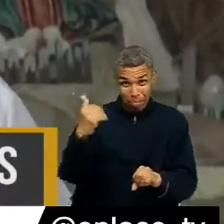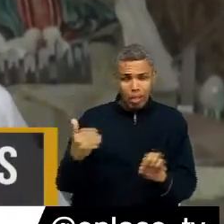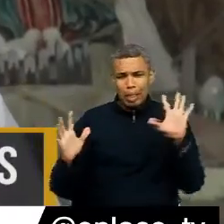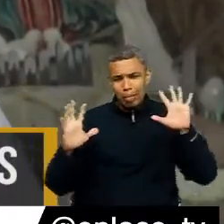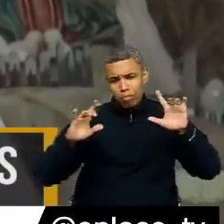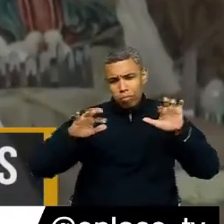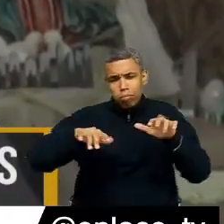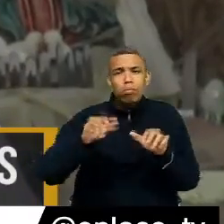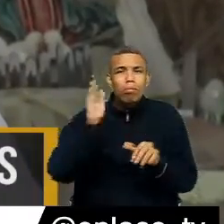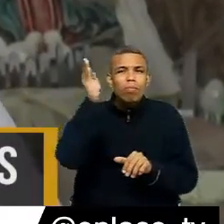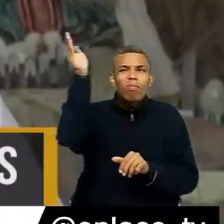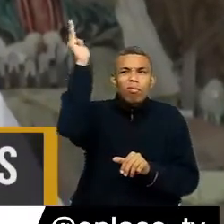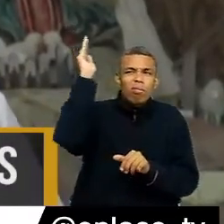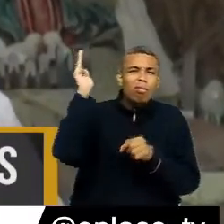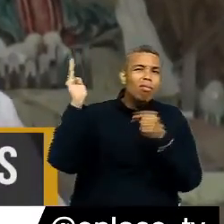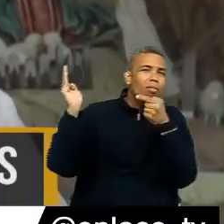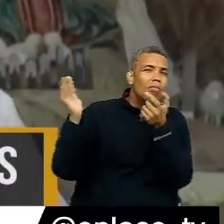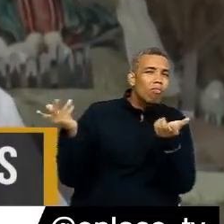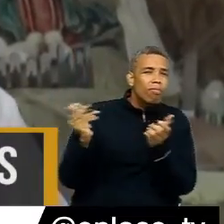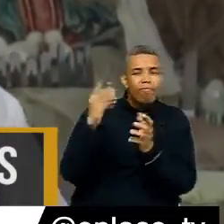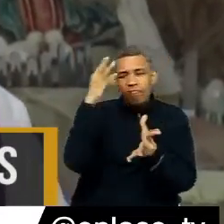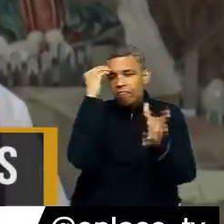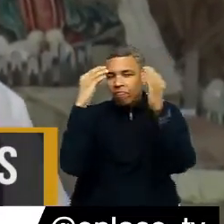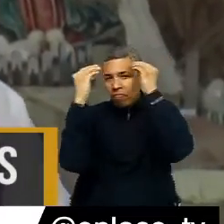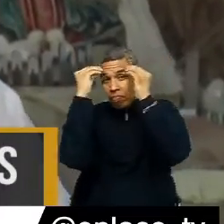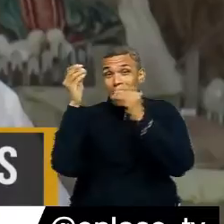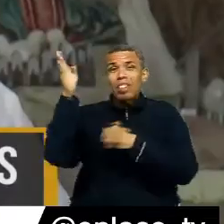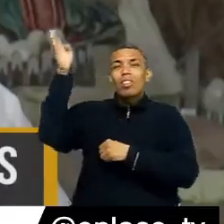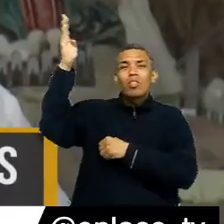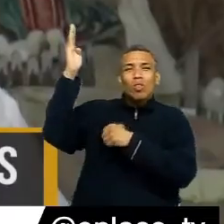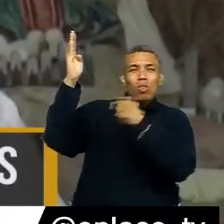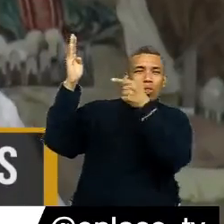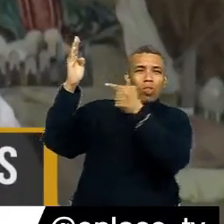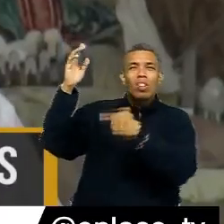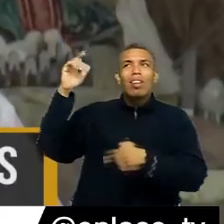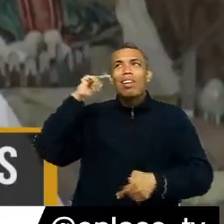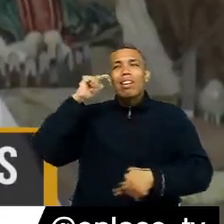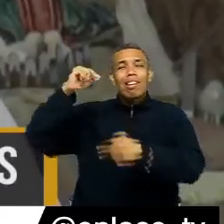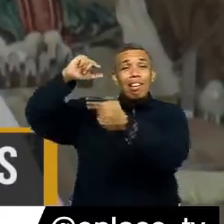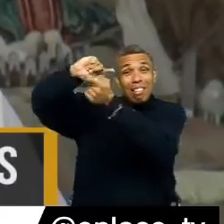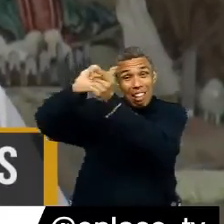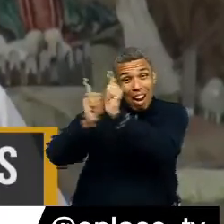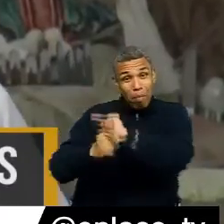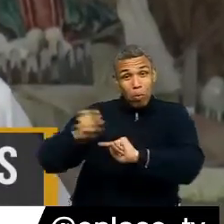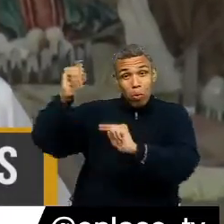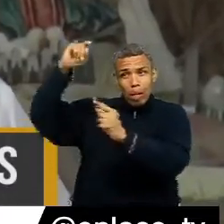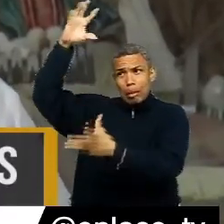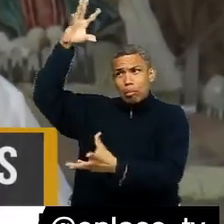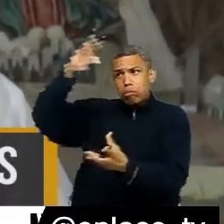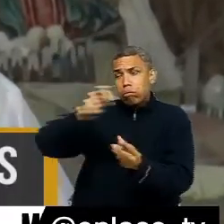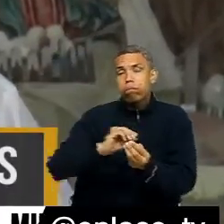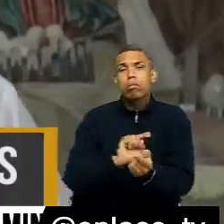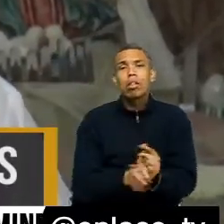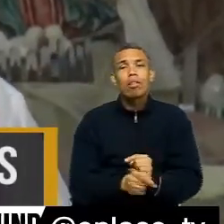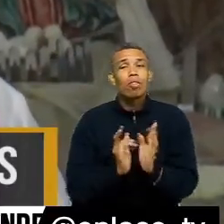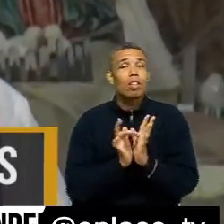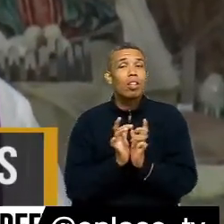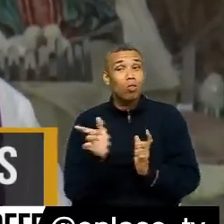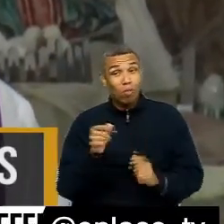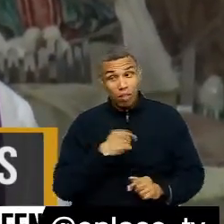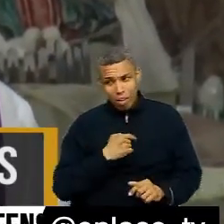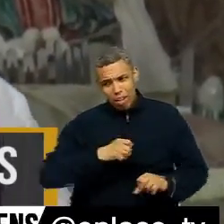que se encarna en nuestra historia para traernos la paz, para darnos alegría, para darnos esperanza. Luego también los